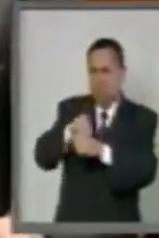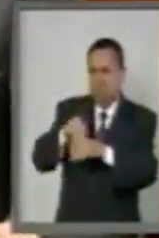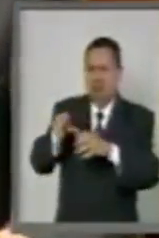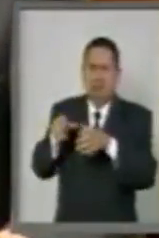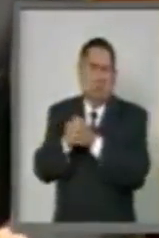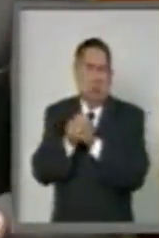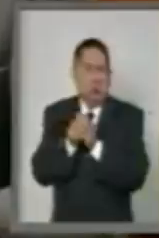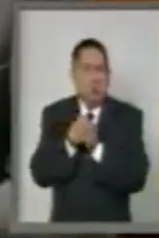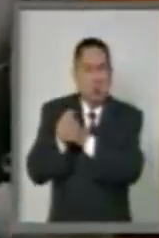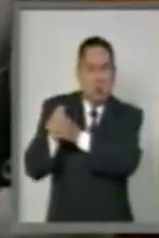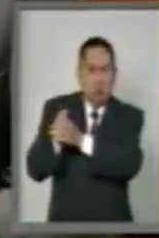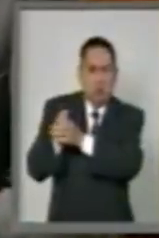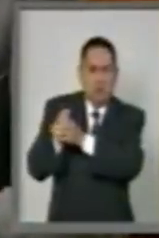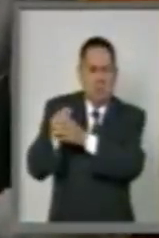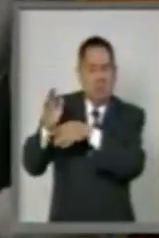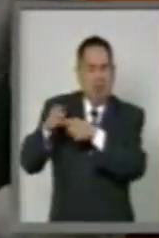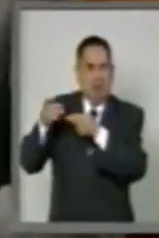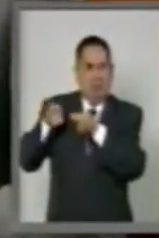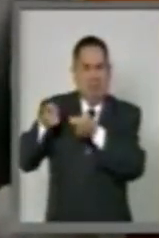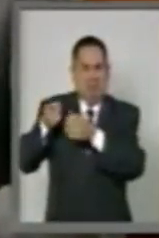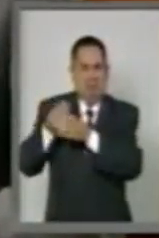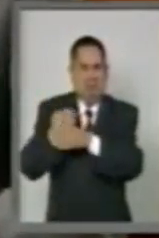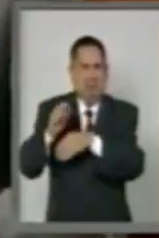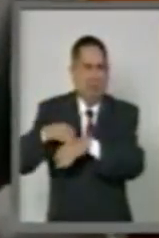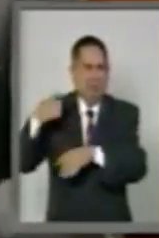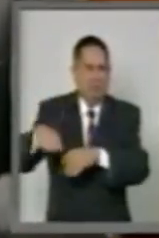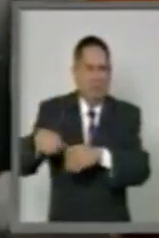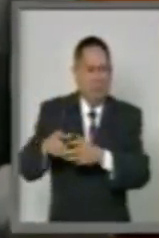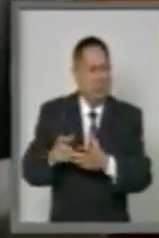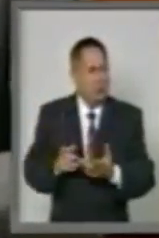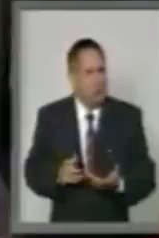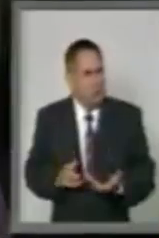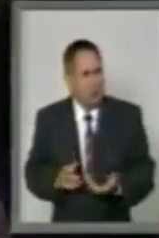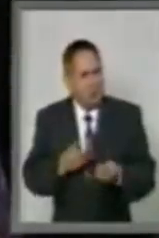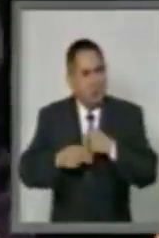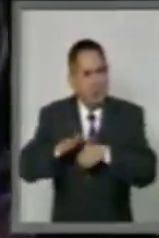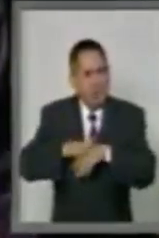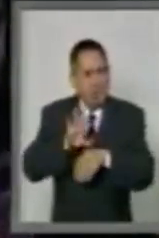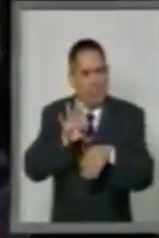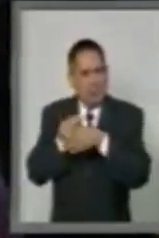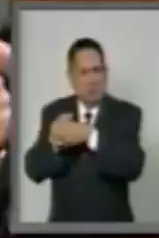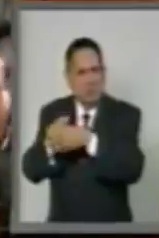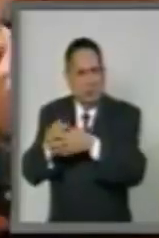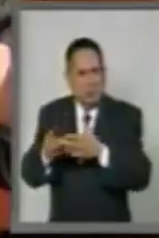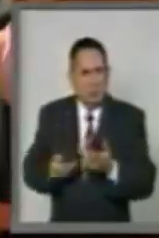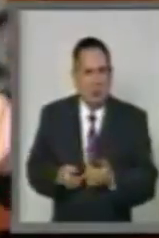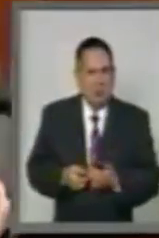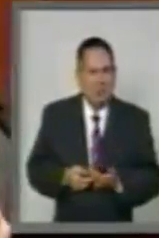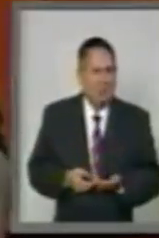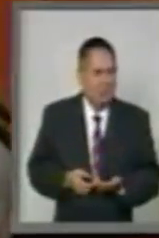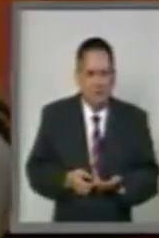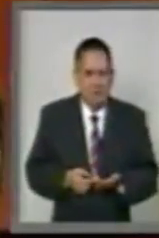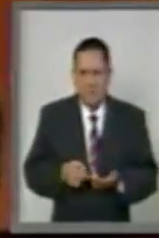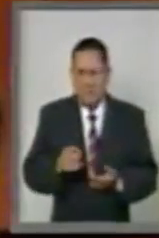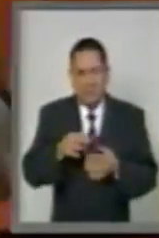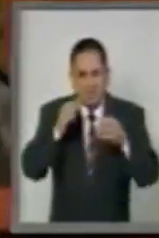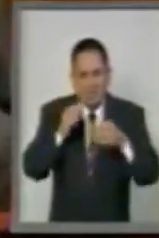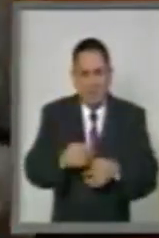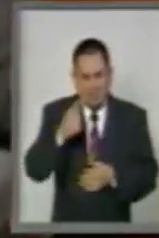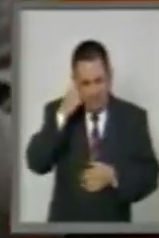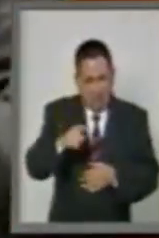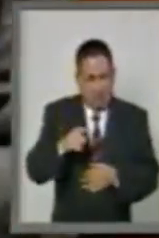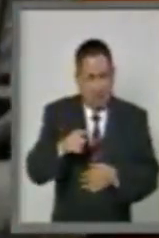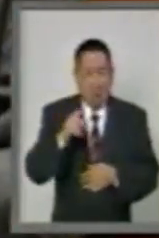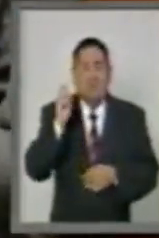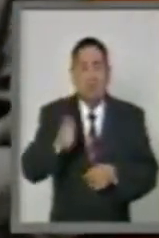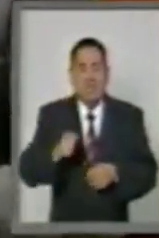y que van a venir más. Cuando se habla de eso, no se habla de diversificación, se habla del